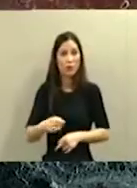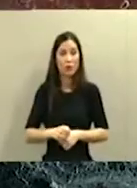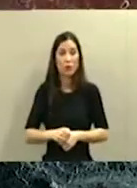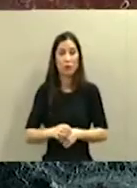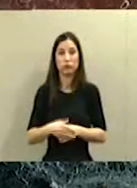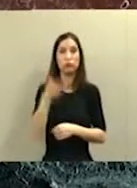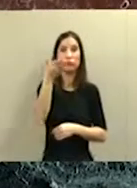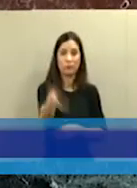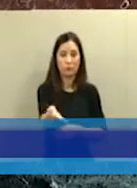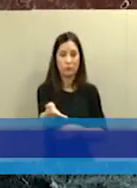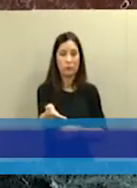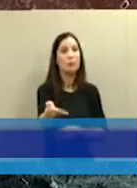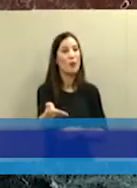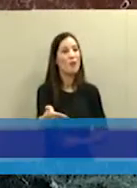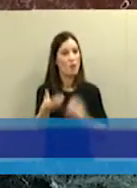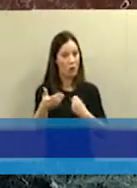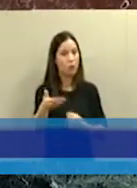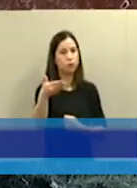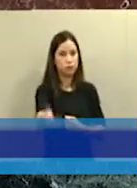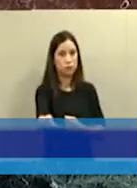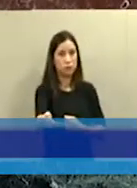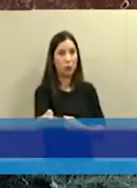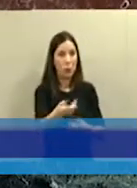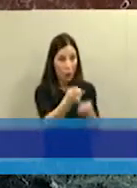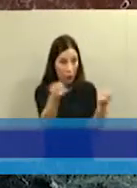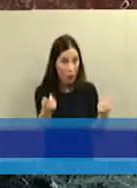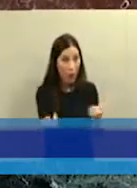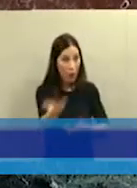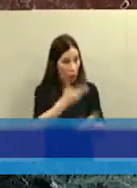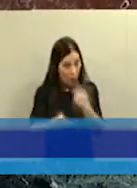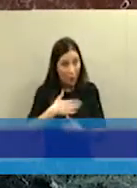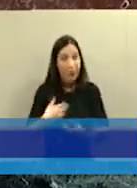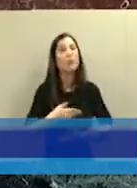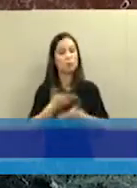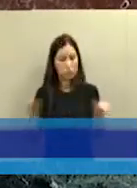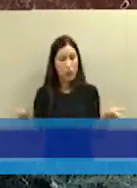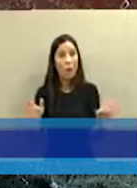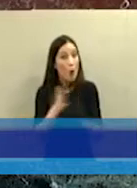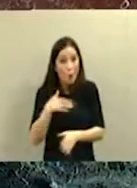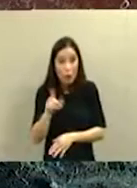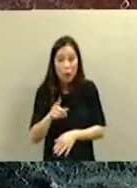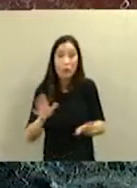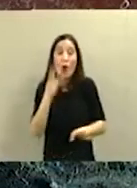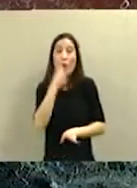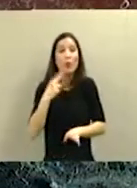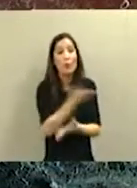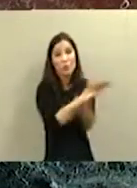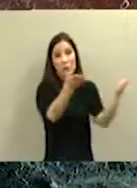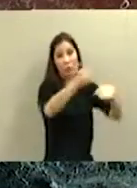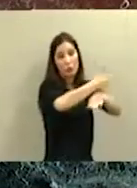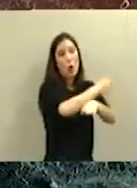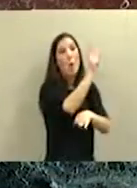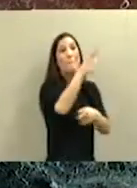tendida, pero firme, mi mano está firme. Hay sitio para ustedes, pero si no quieren, mi compromiso es con 1,5 millón de murcianos,